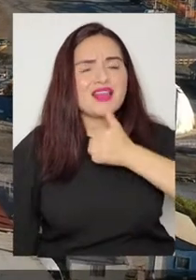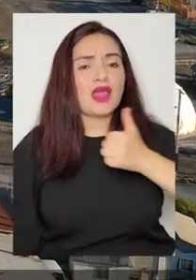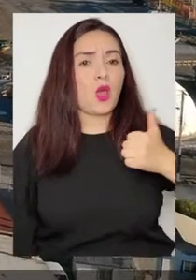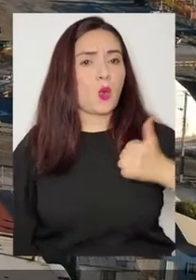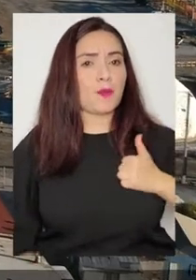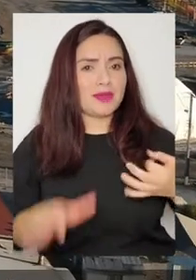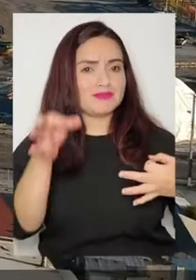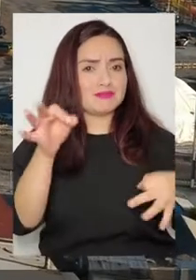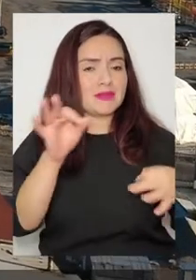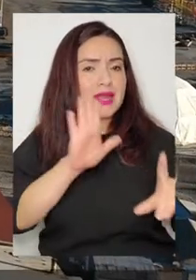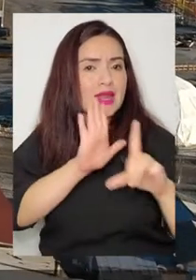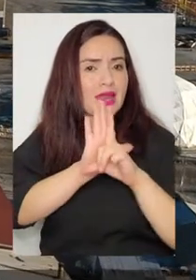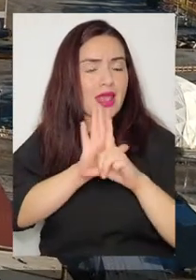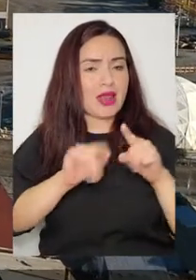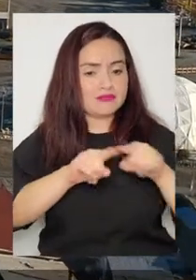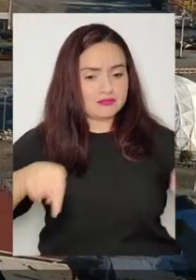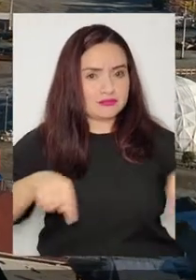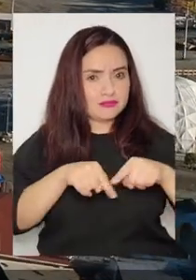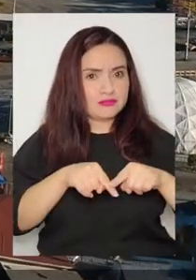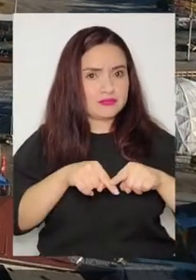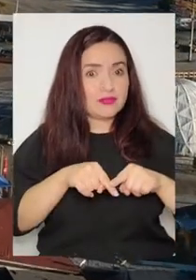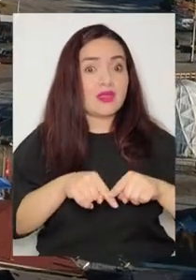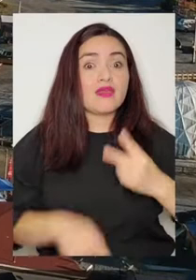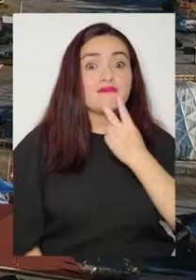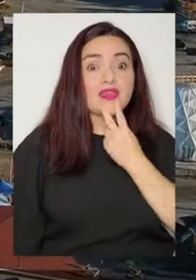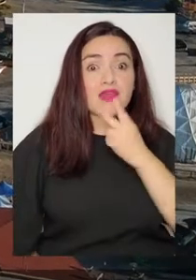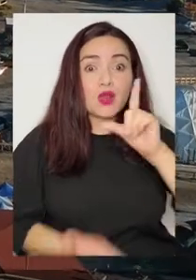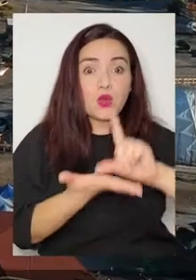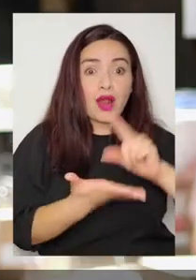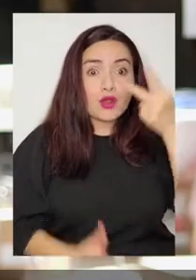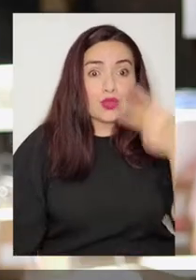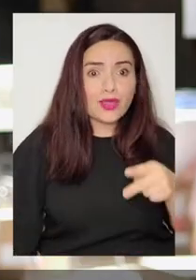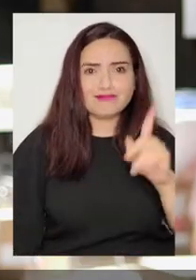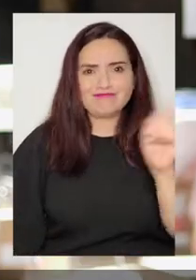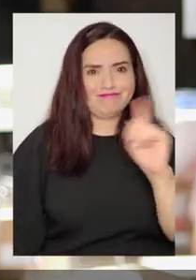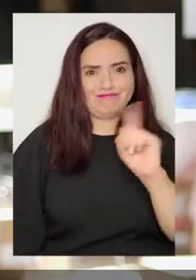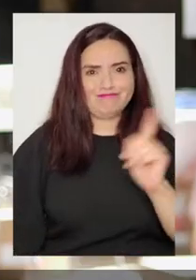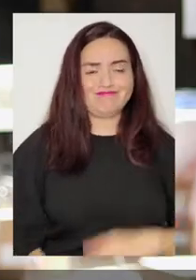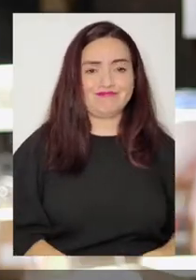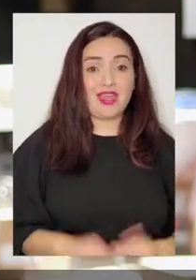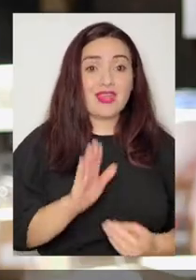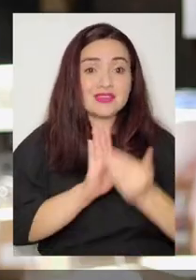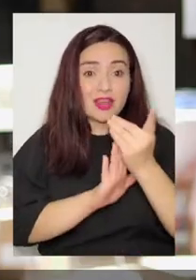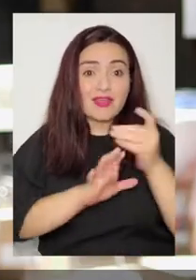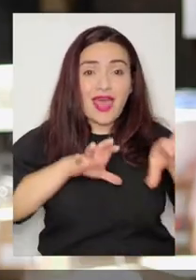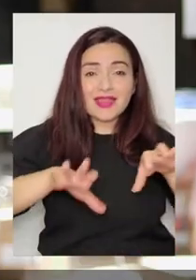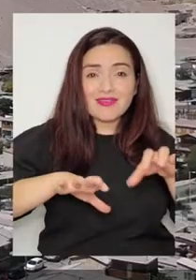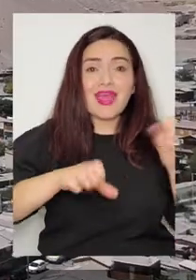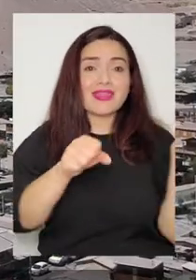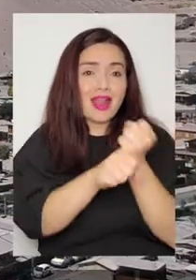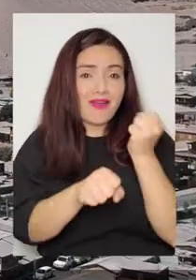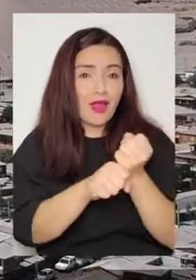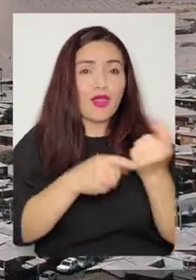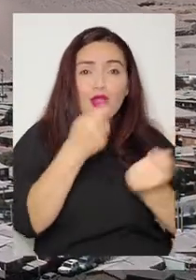precariedad, mucha falta de saneamiento, que están habitando en lugares que no son propietarios. Entonces, están desarrollando, como te